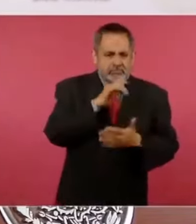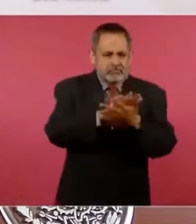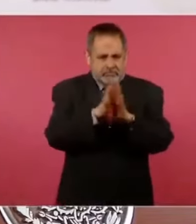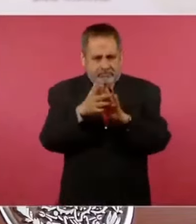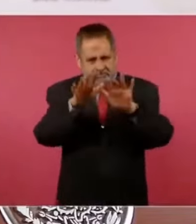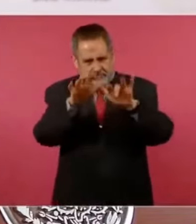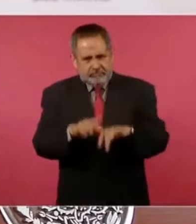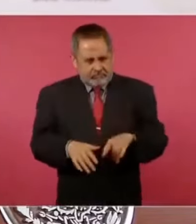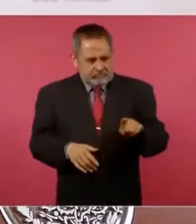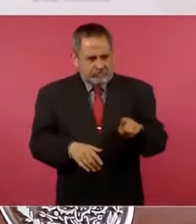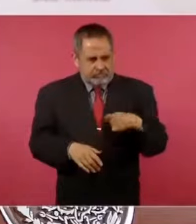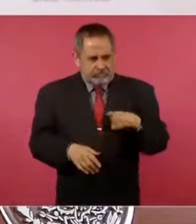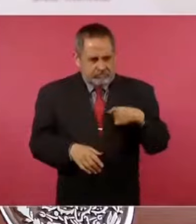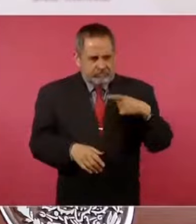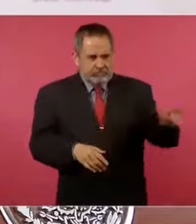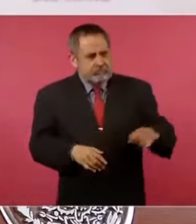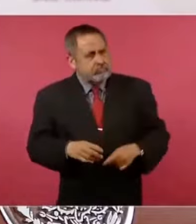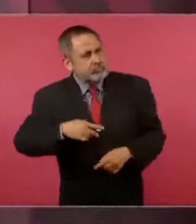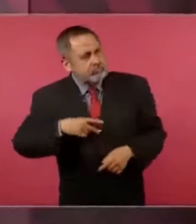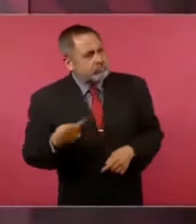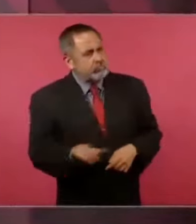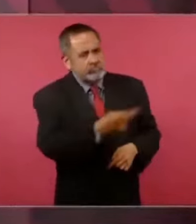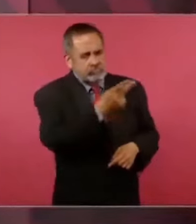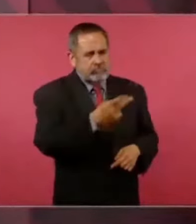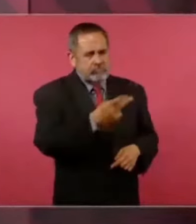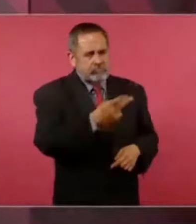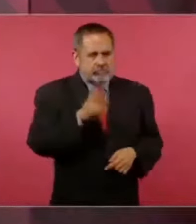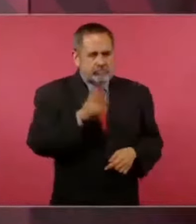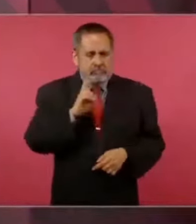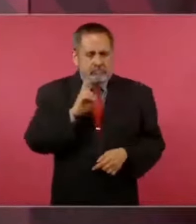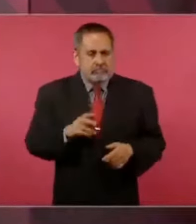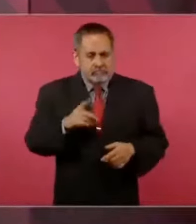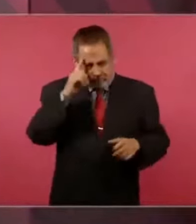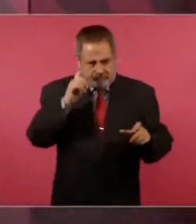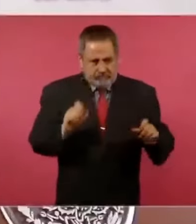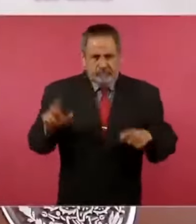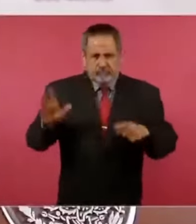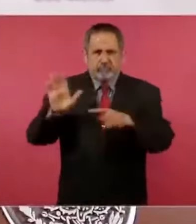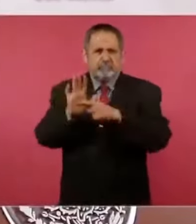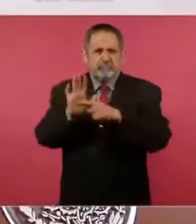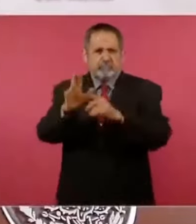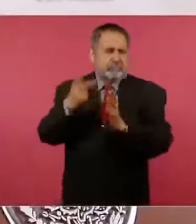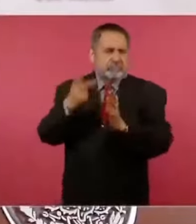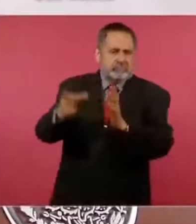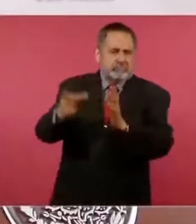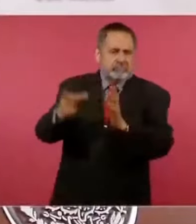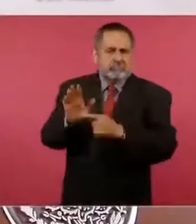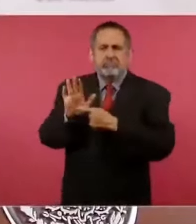lo que le pregunté para ponerlo de vez en cuando